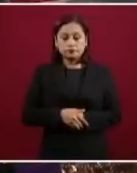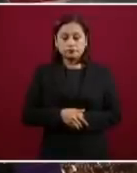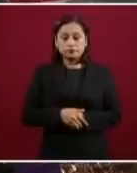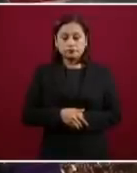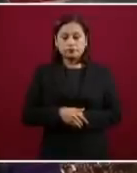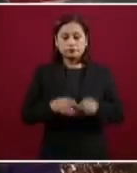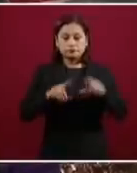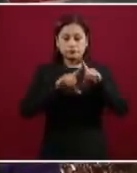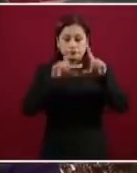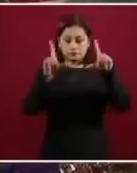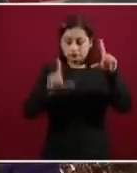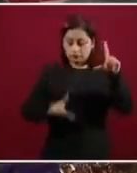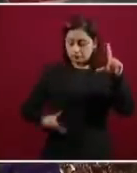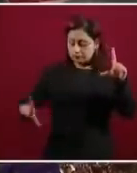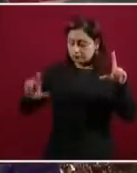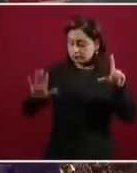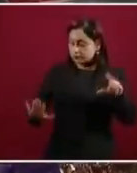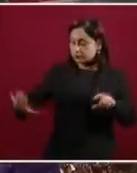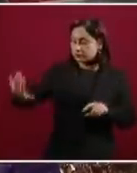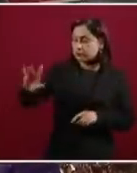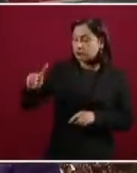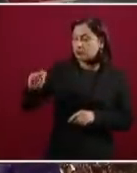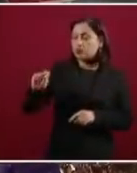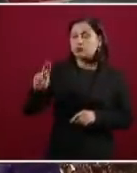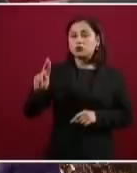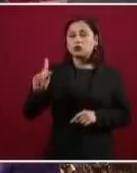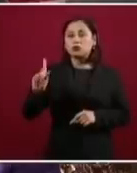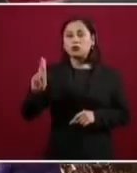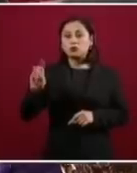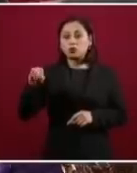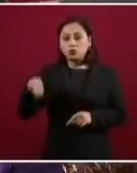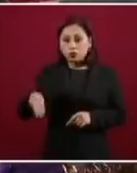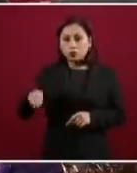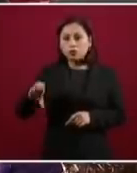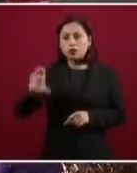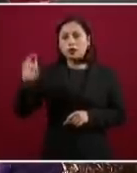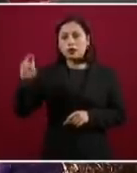De Tulum a Cancún o de Cancún a Tulum.